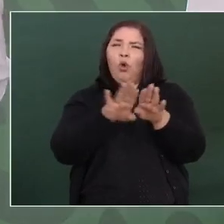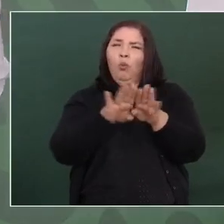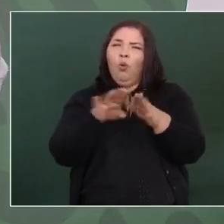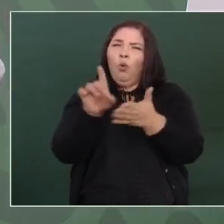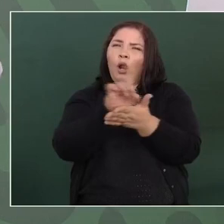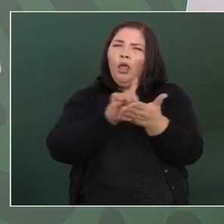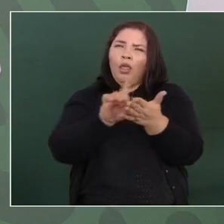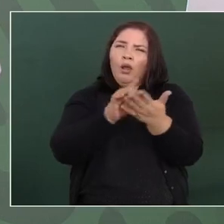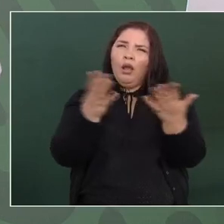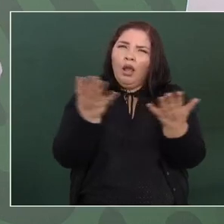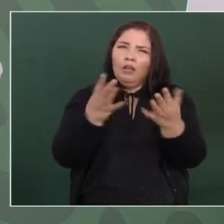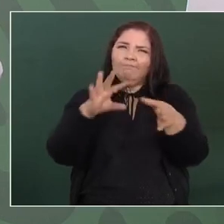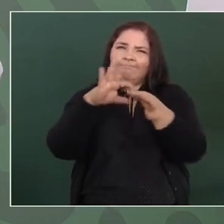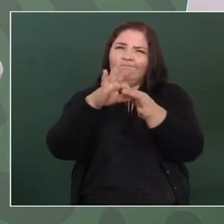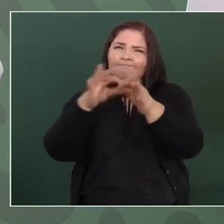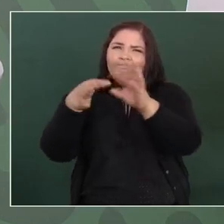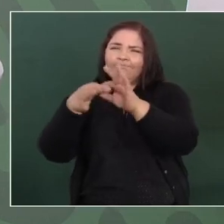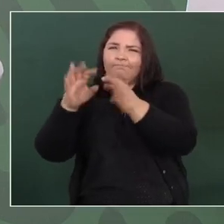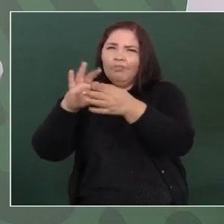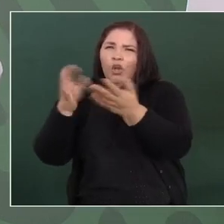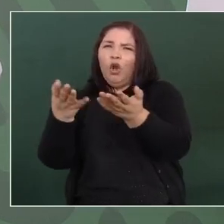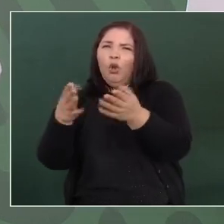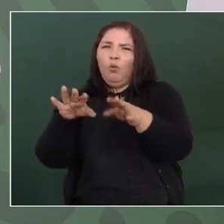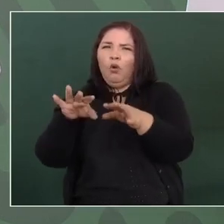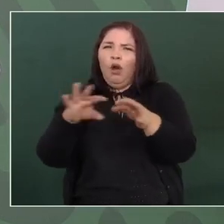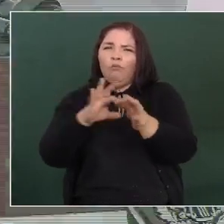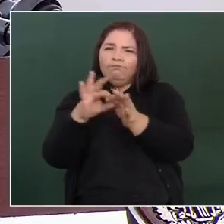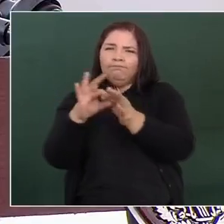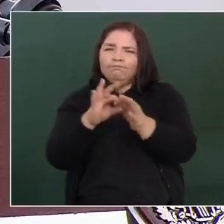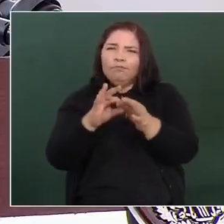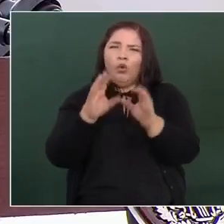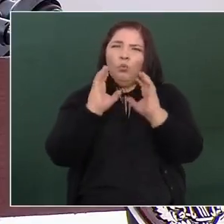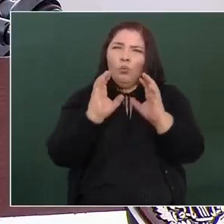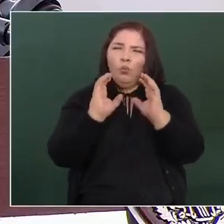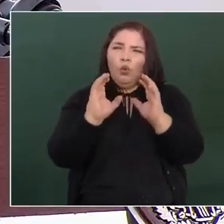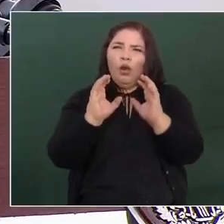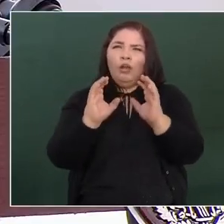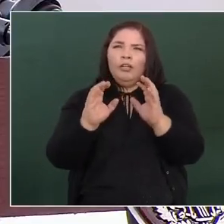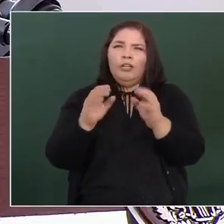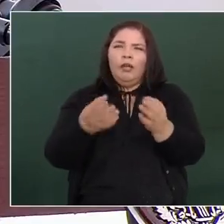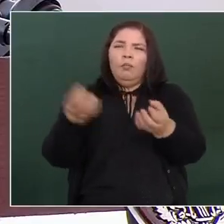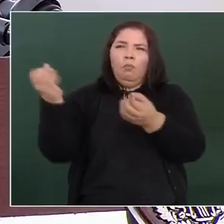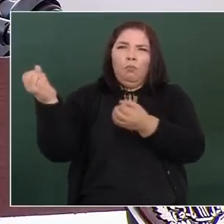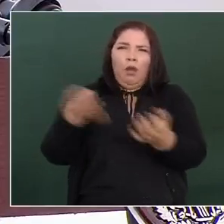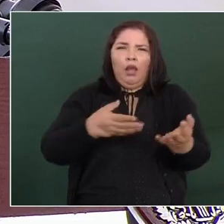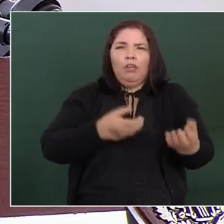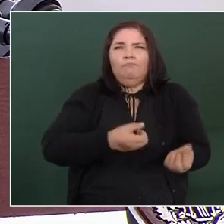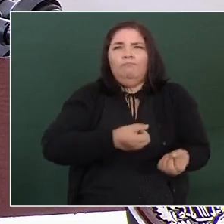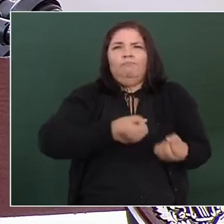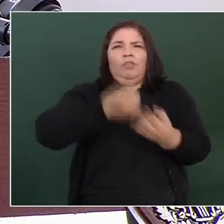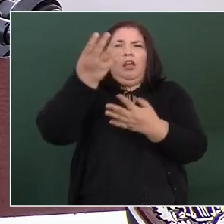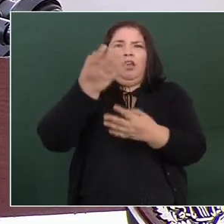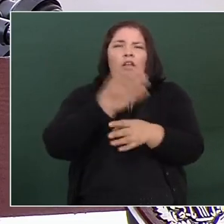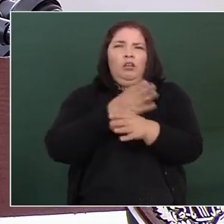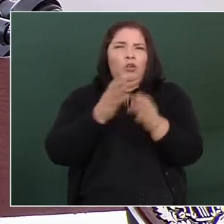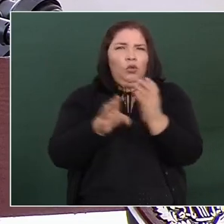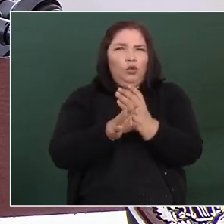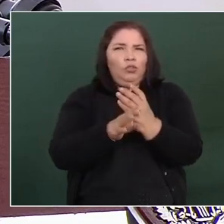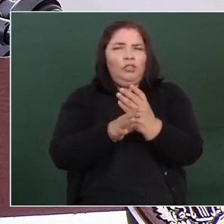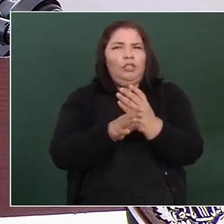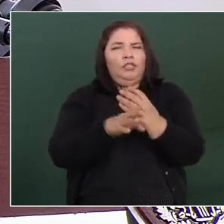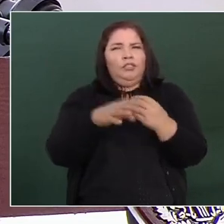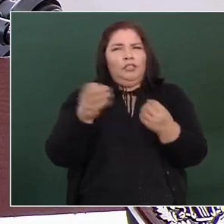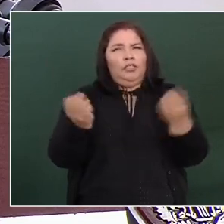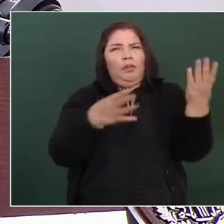nos organizamos para poder hacer un mejor control, pues yo diría de la exportación e importación en general de nuestros productos